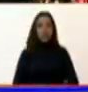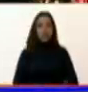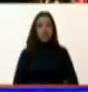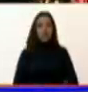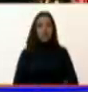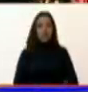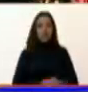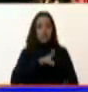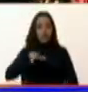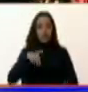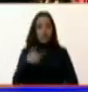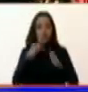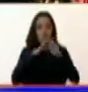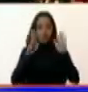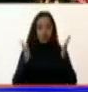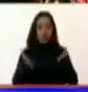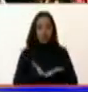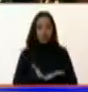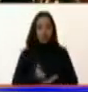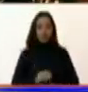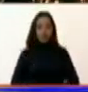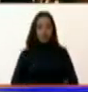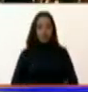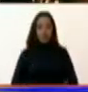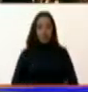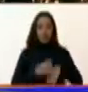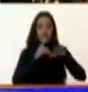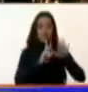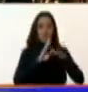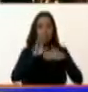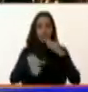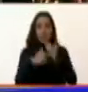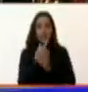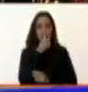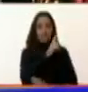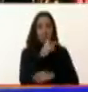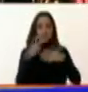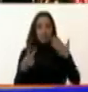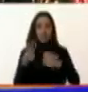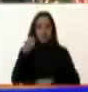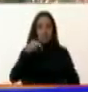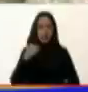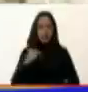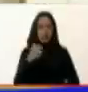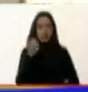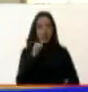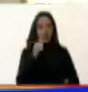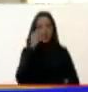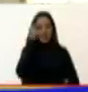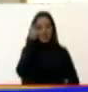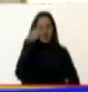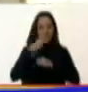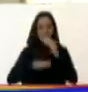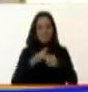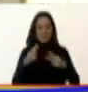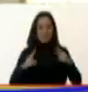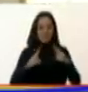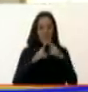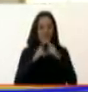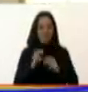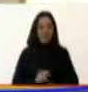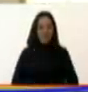de nuestro mundo. Del 7 al 17 de noviembre, 10 días, se hizo el encuentro